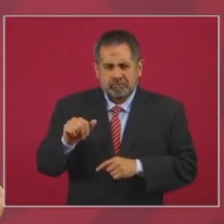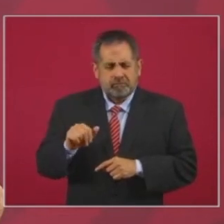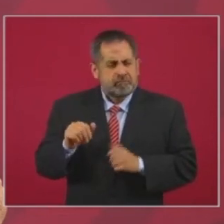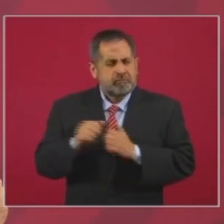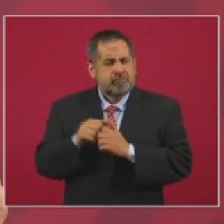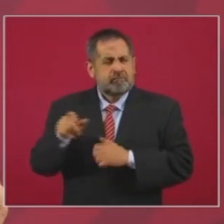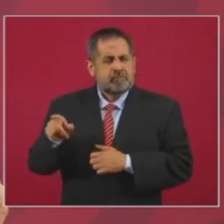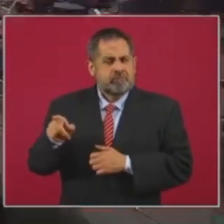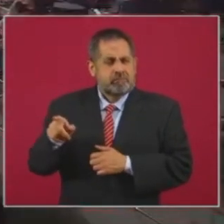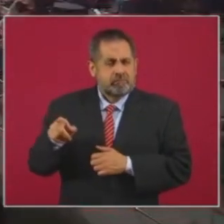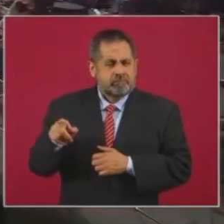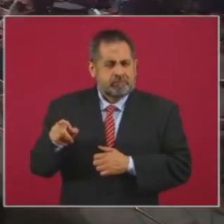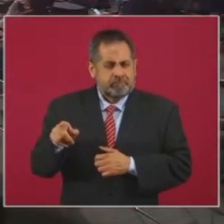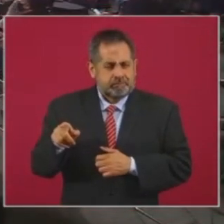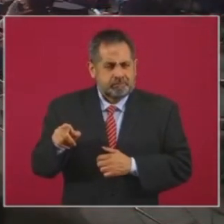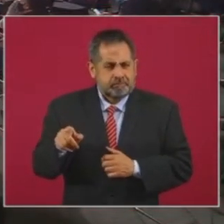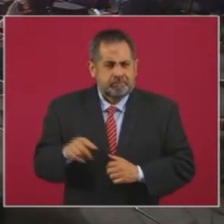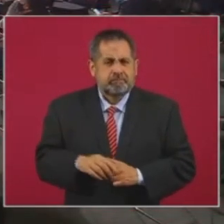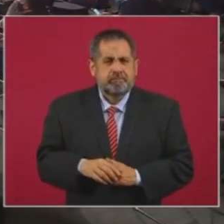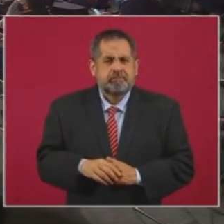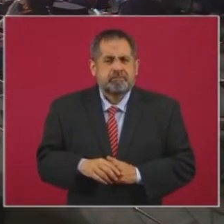con